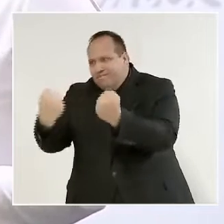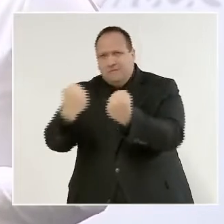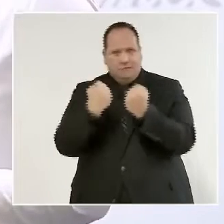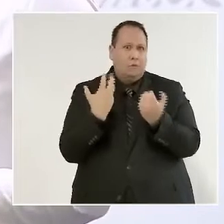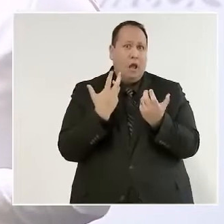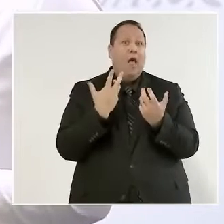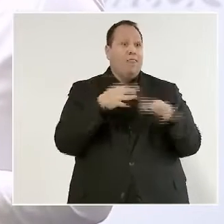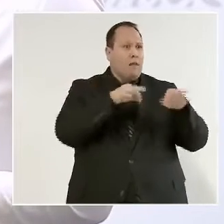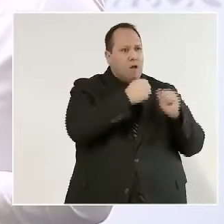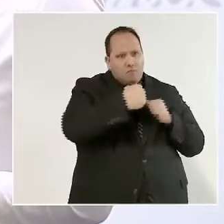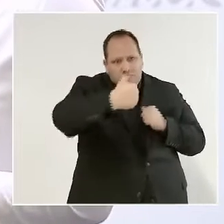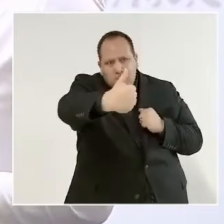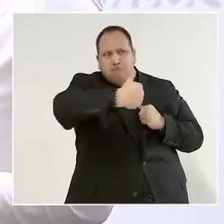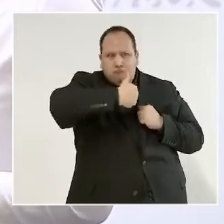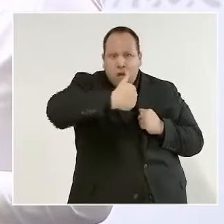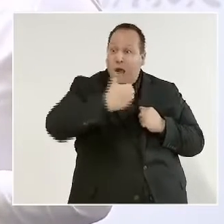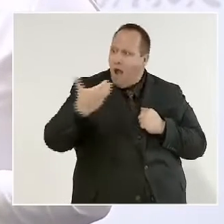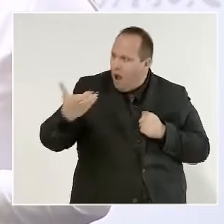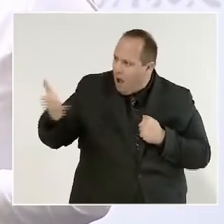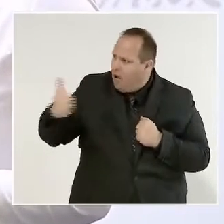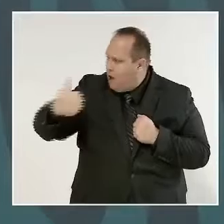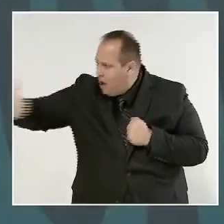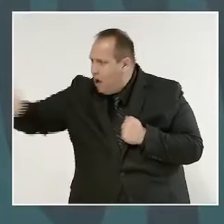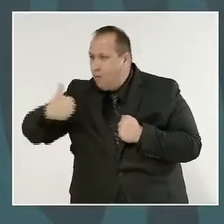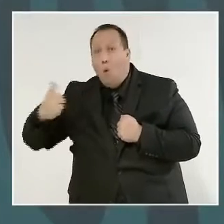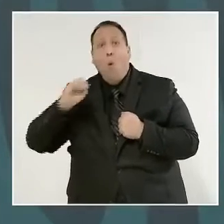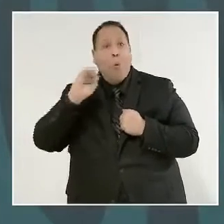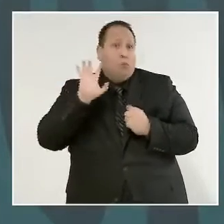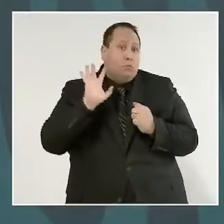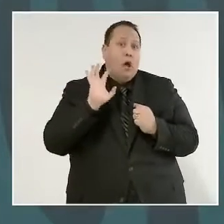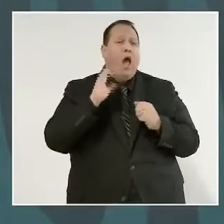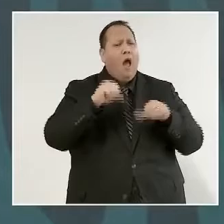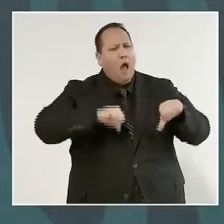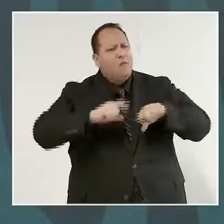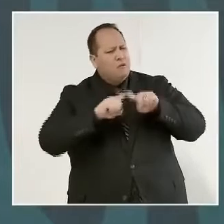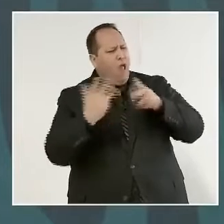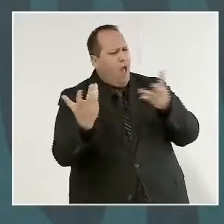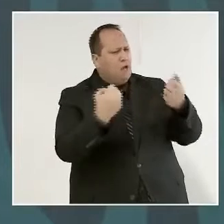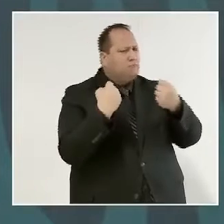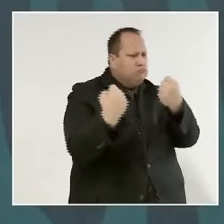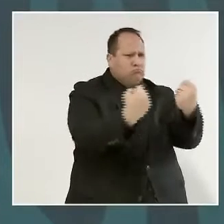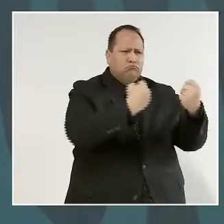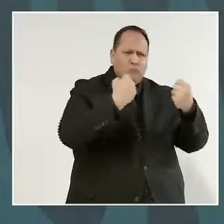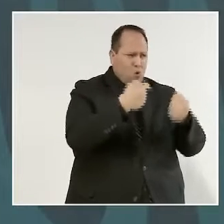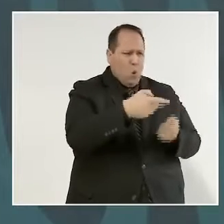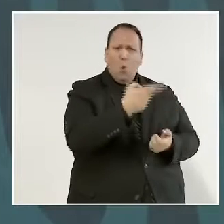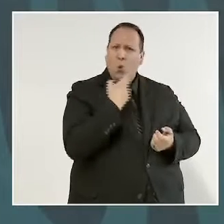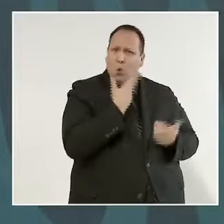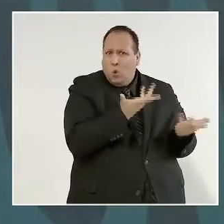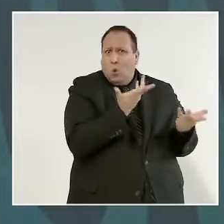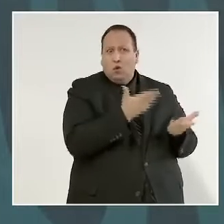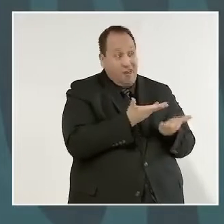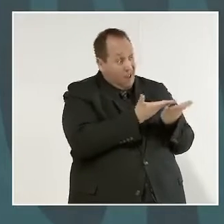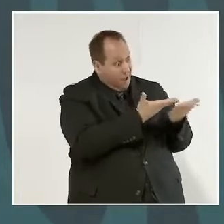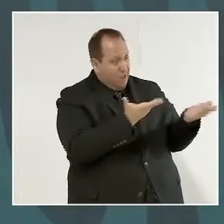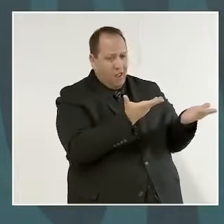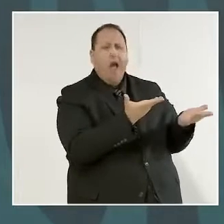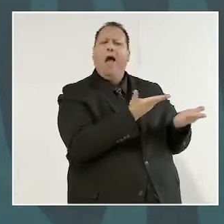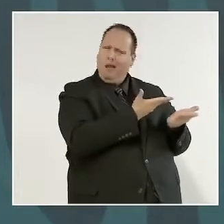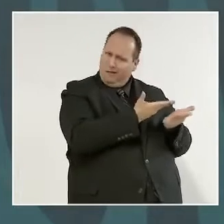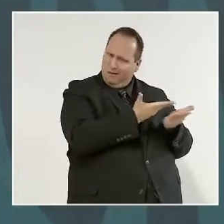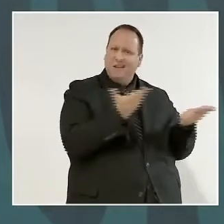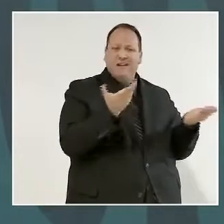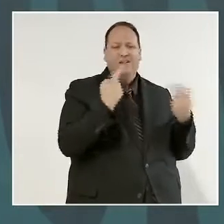para su jornada laboral en el campo o para realizar sus actividades cotidianas. A ellos